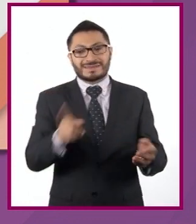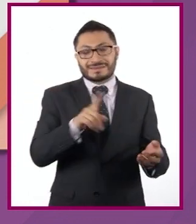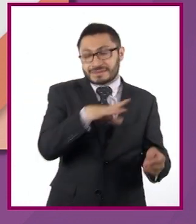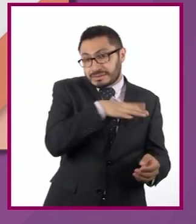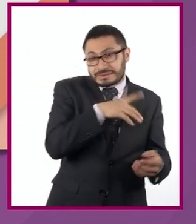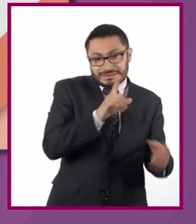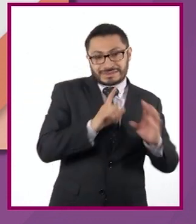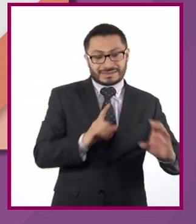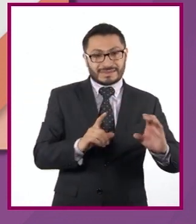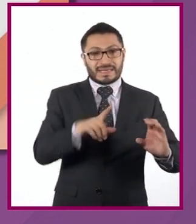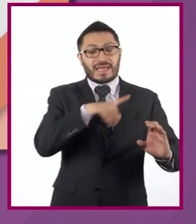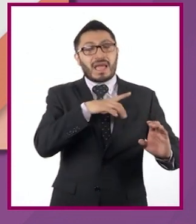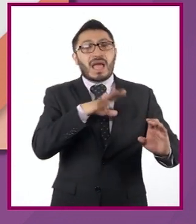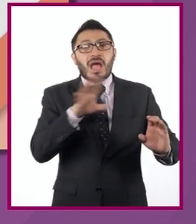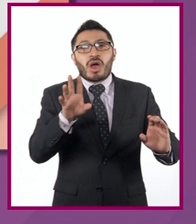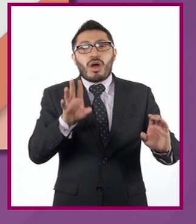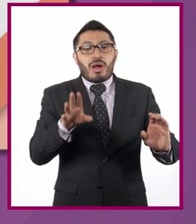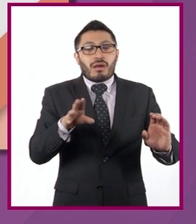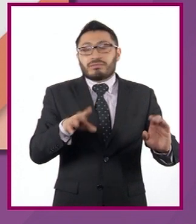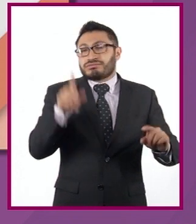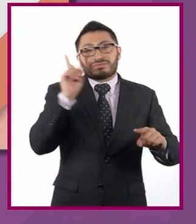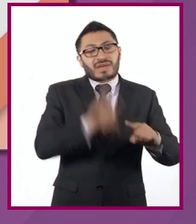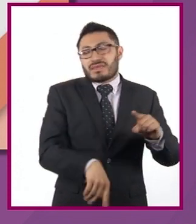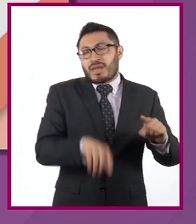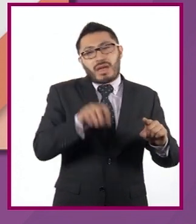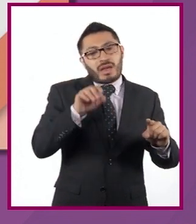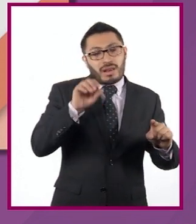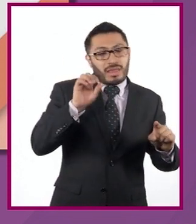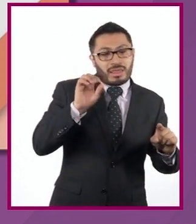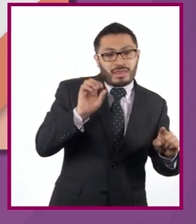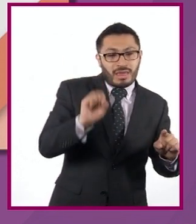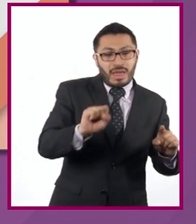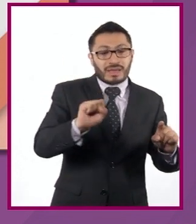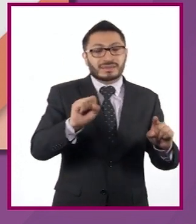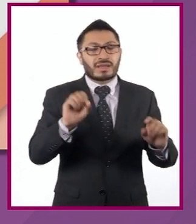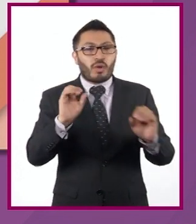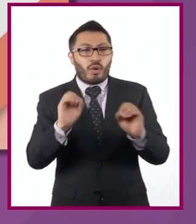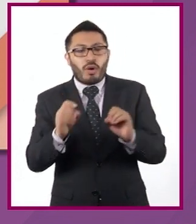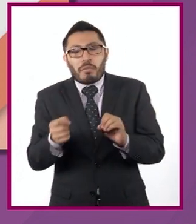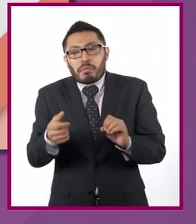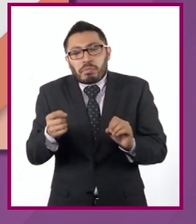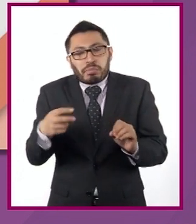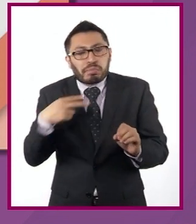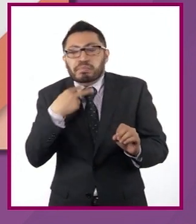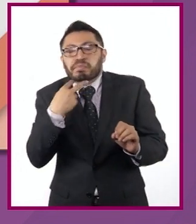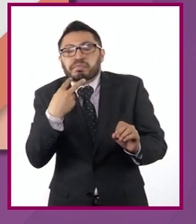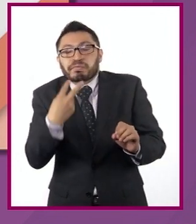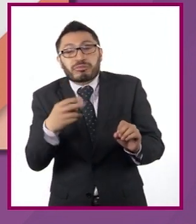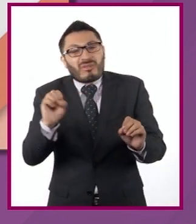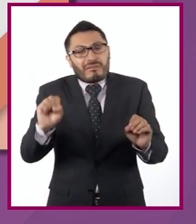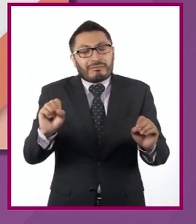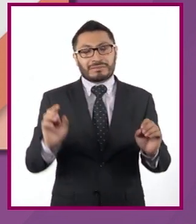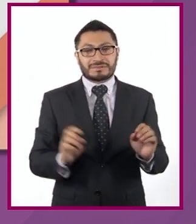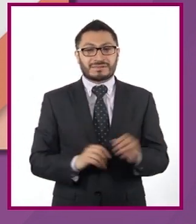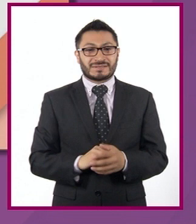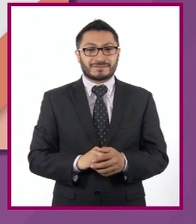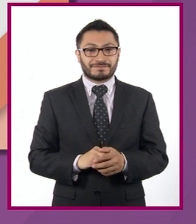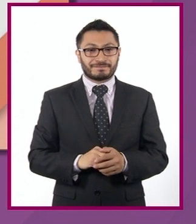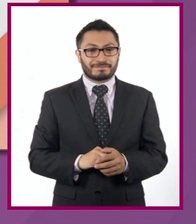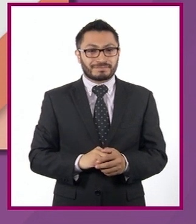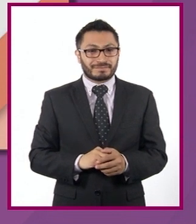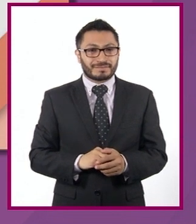general, suelen comerse las S o apenas se escuchan en ciertas palabras de la lectura.